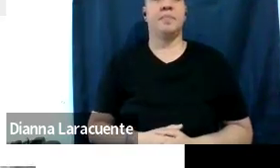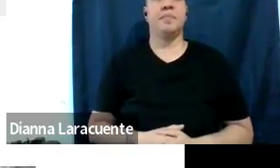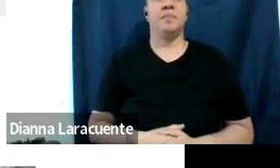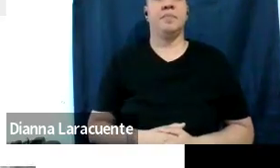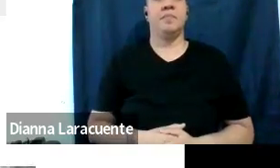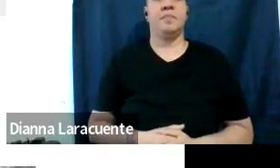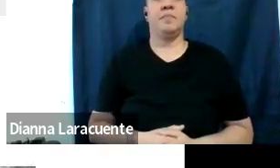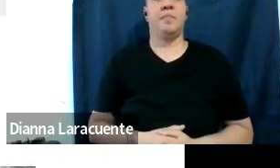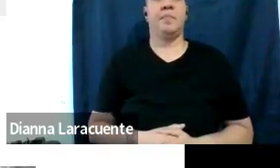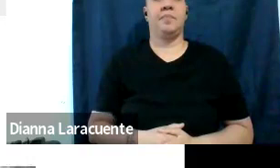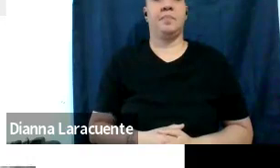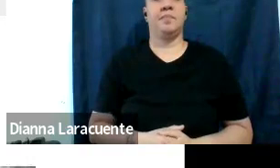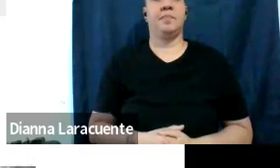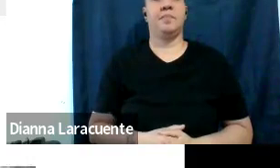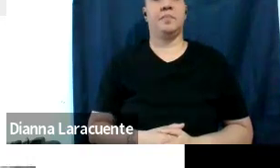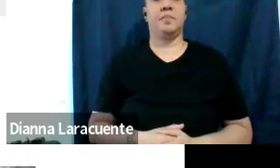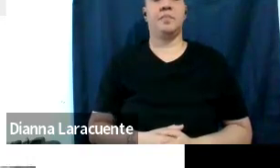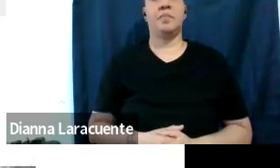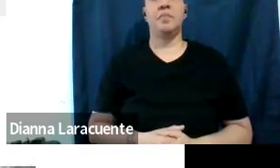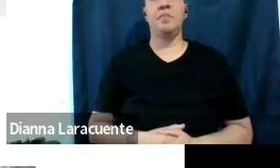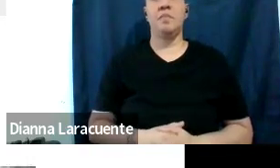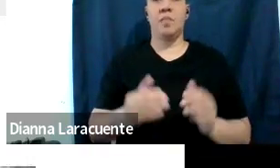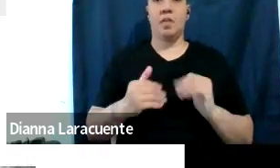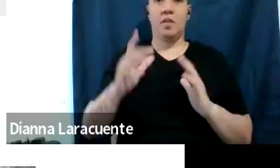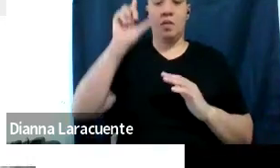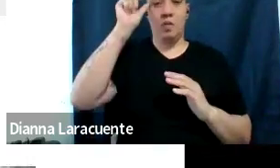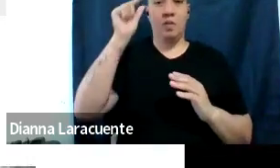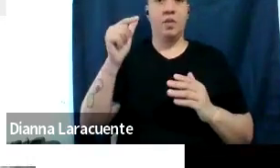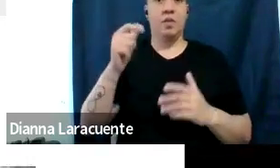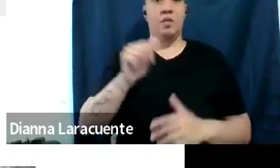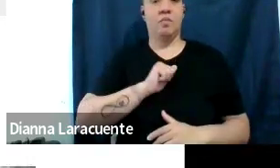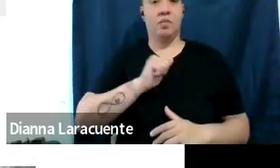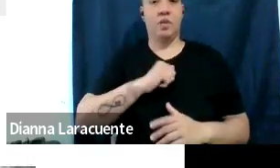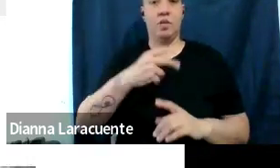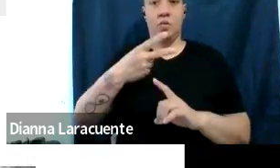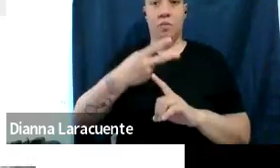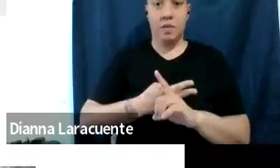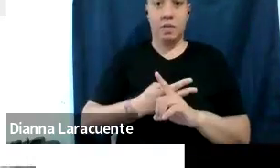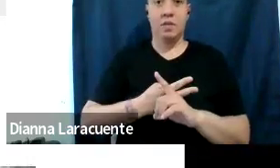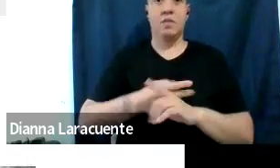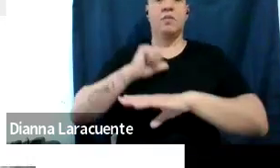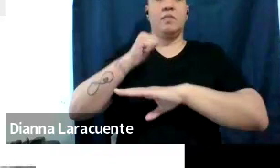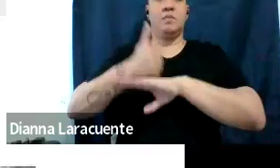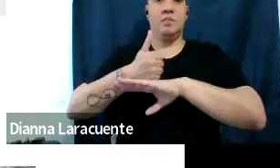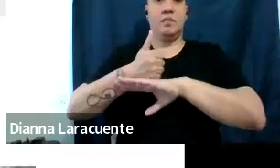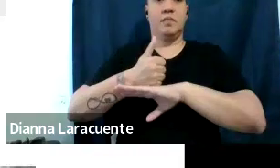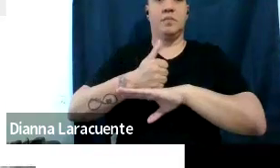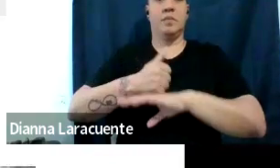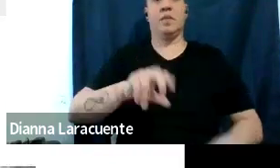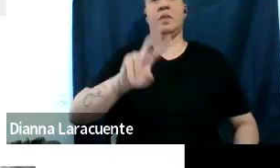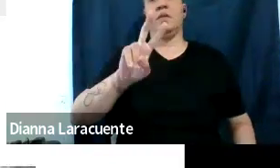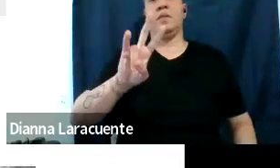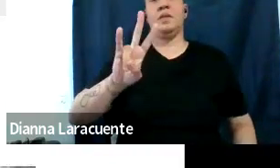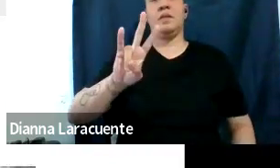Y ante el gobierno autonómico provisional, a solo 2 meses de haberse formado, el 27 de